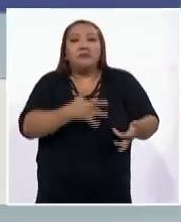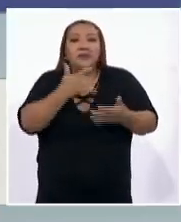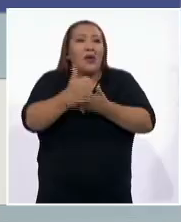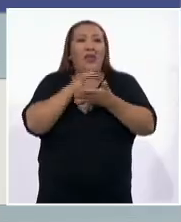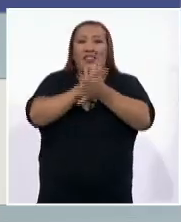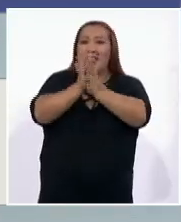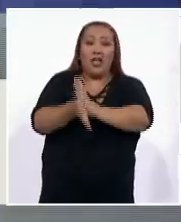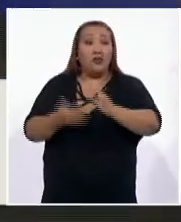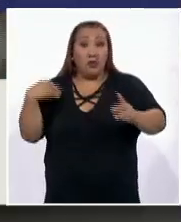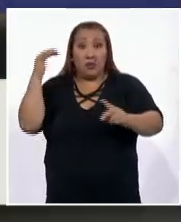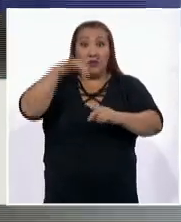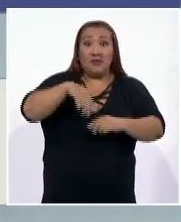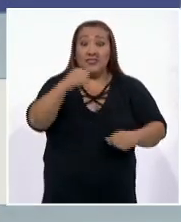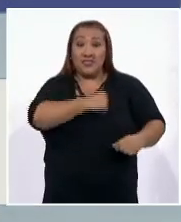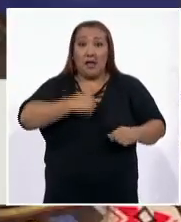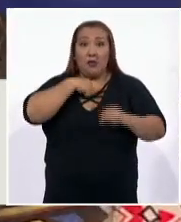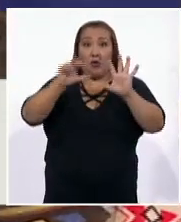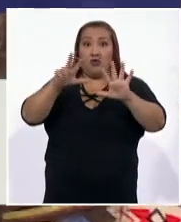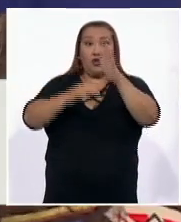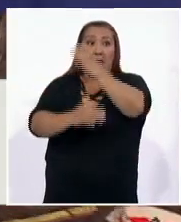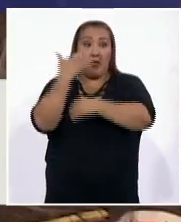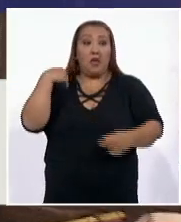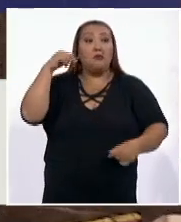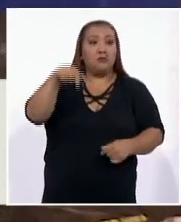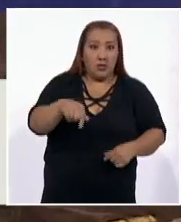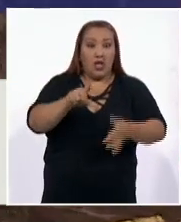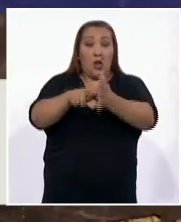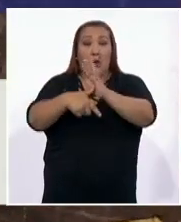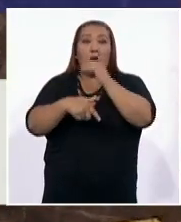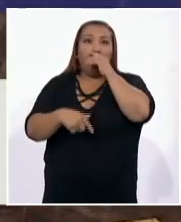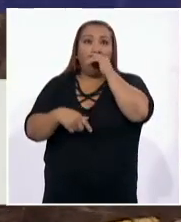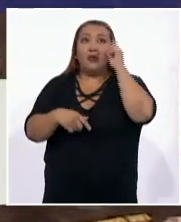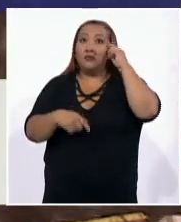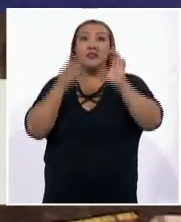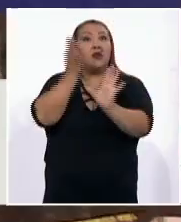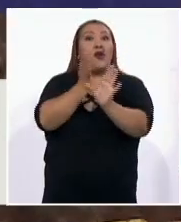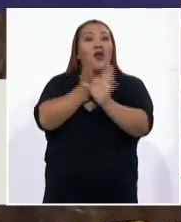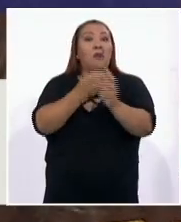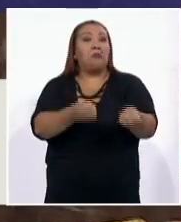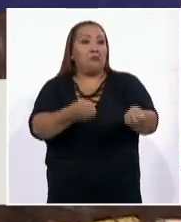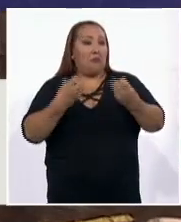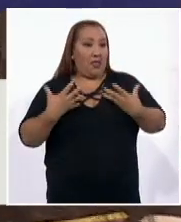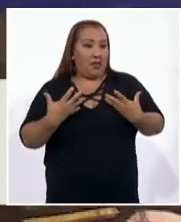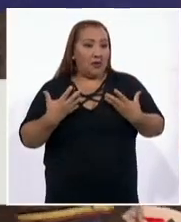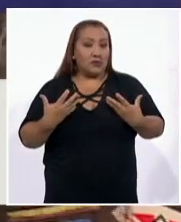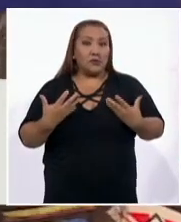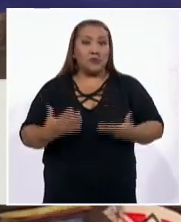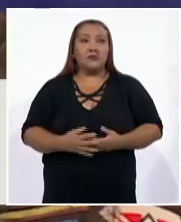nada. Nosotros hemos llegado el día sábado a las 8 de la mañana acá y el psicólogo me dijo